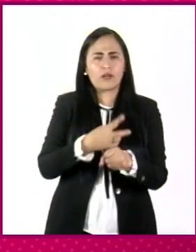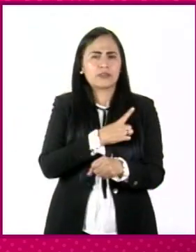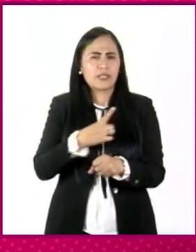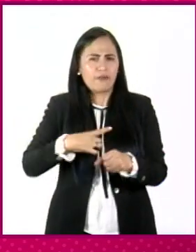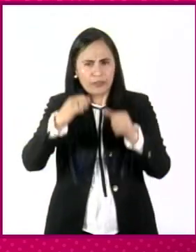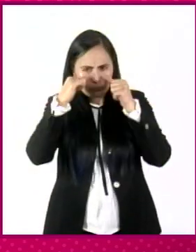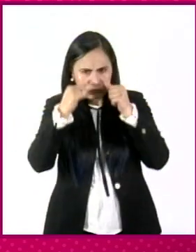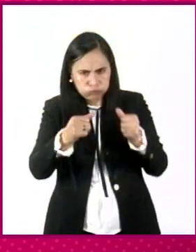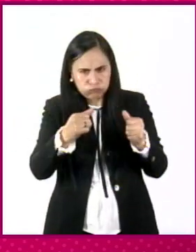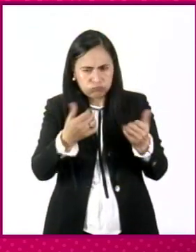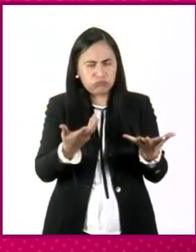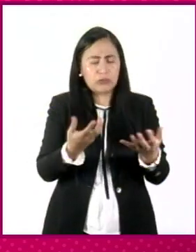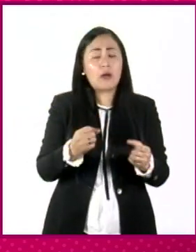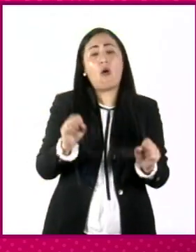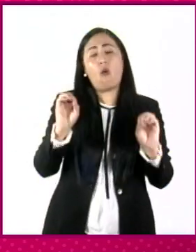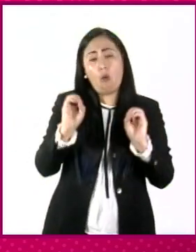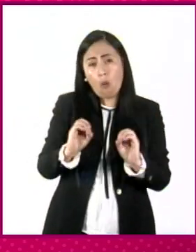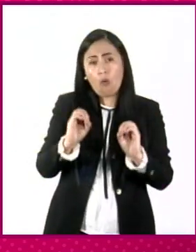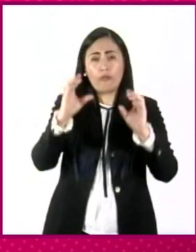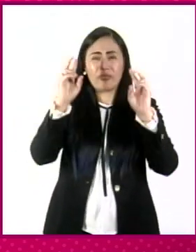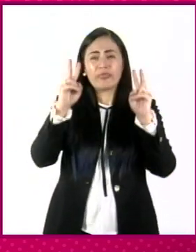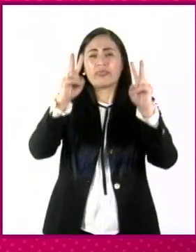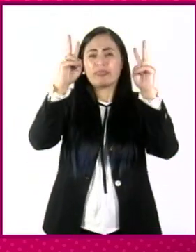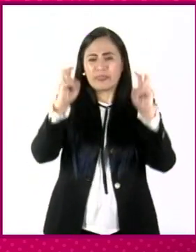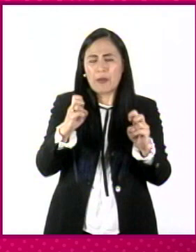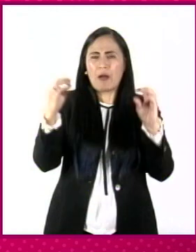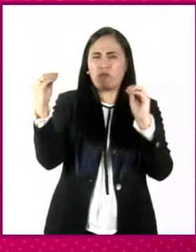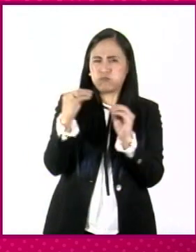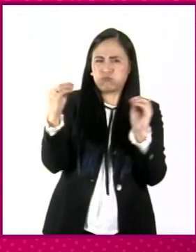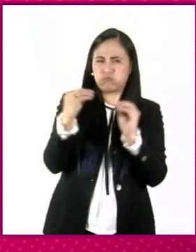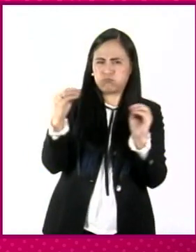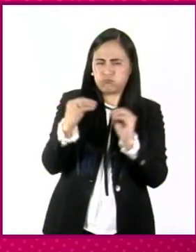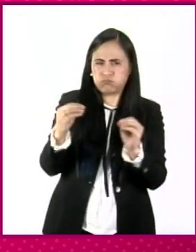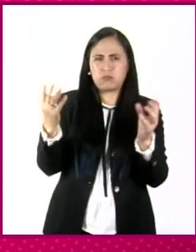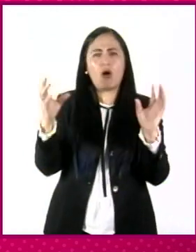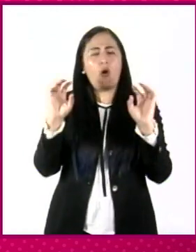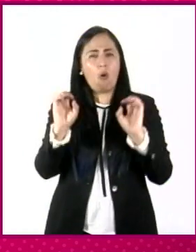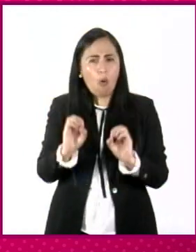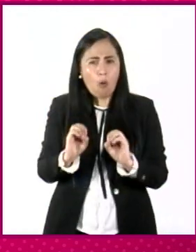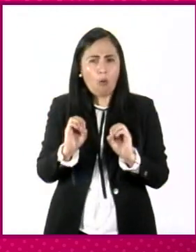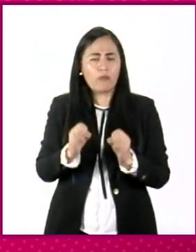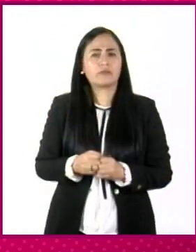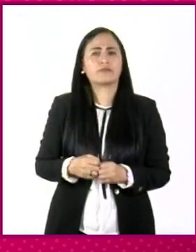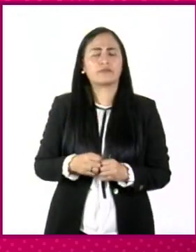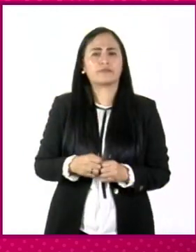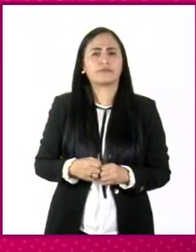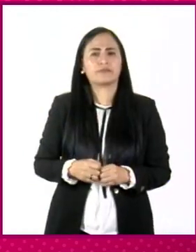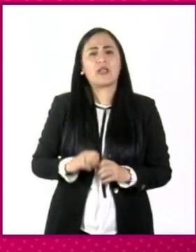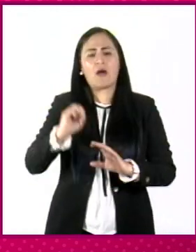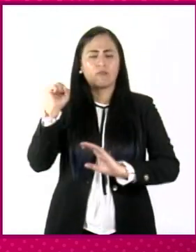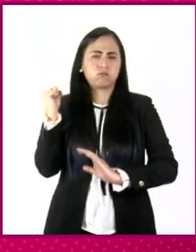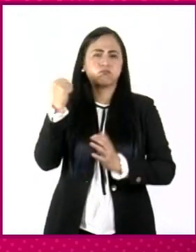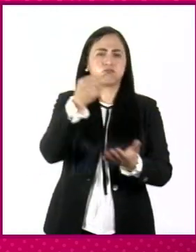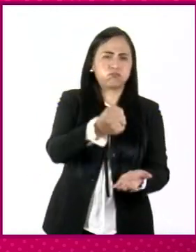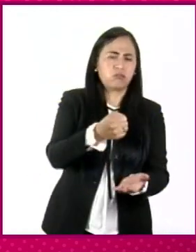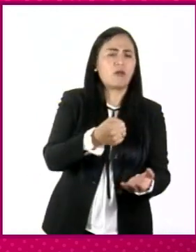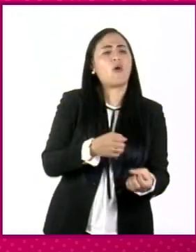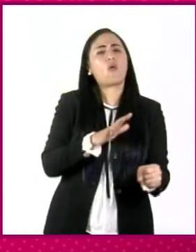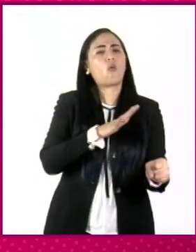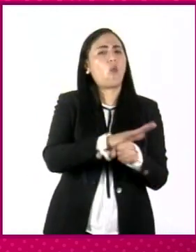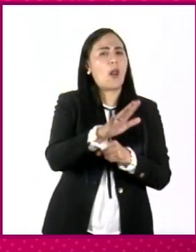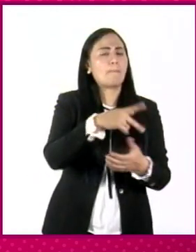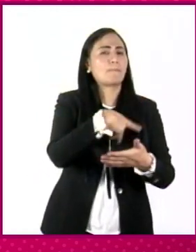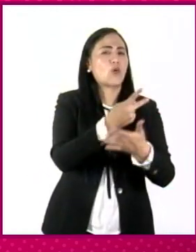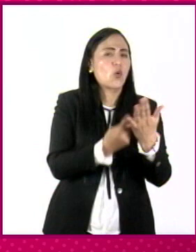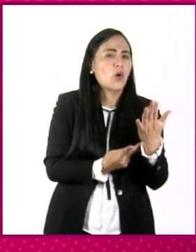los temas que tendrán que discutirse, cuáles son aquellos a los que se tendrá que destinar un presupuesto. Es decir,